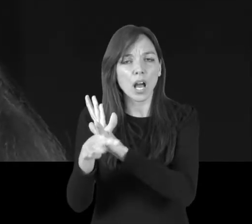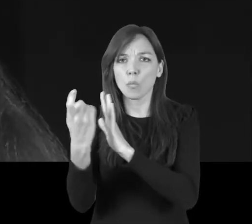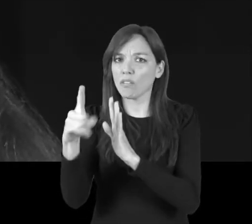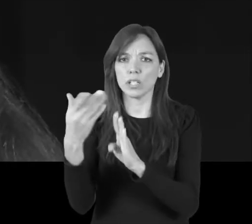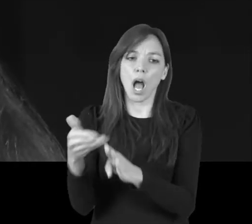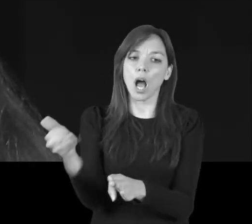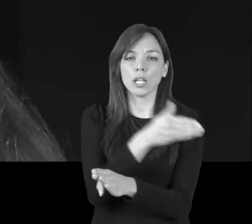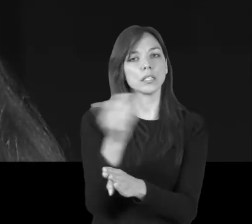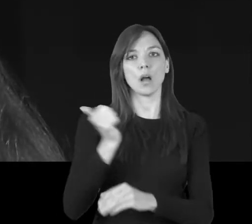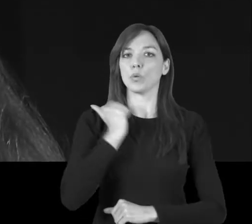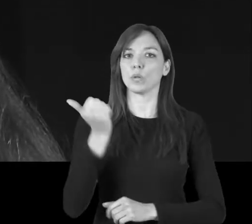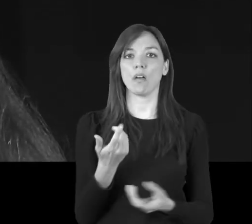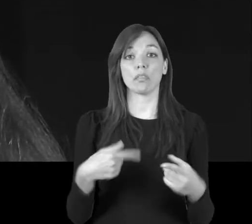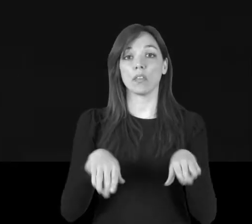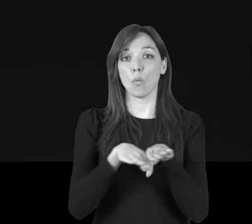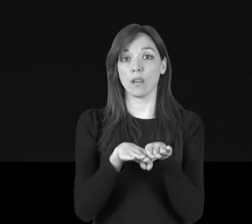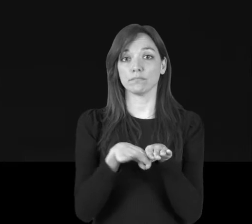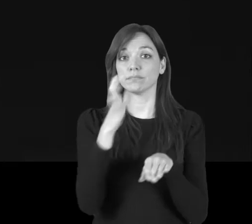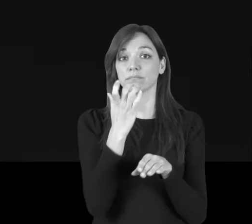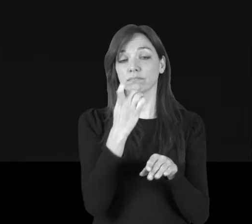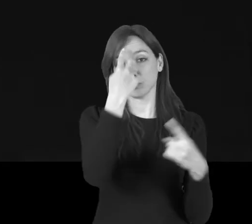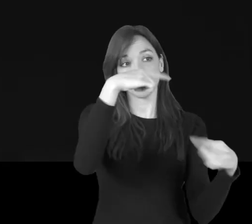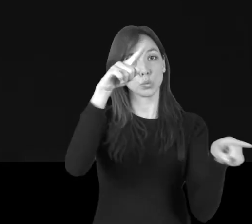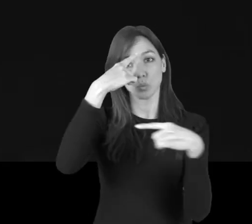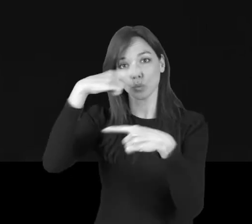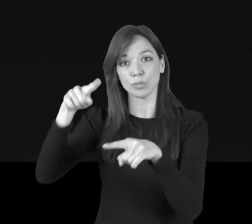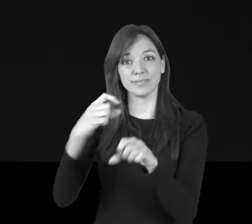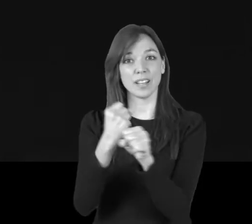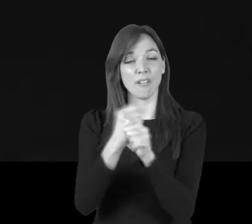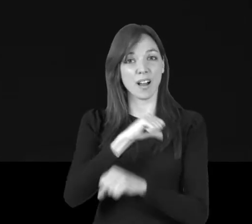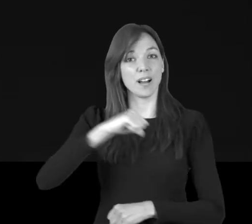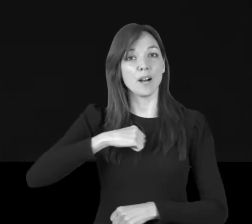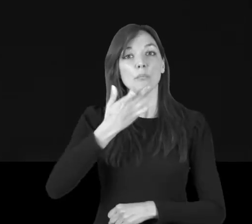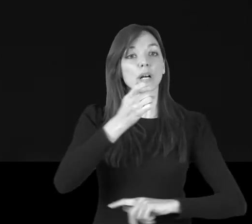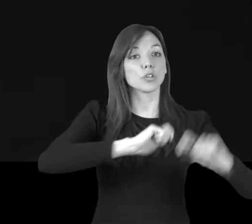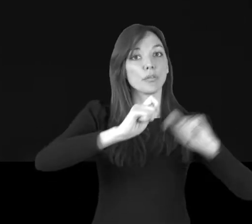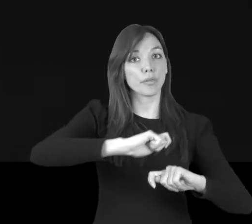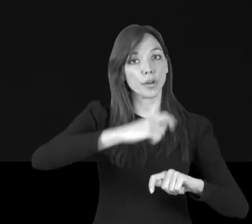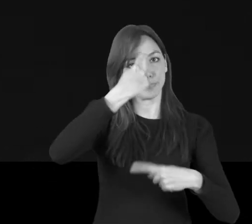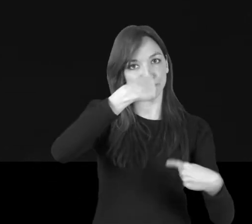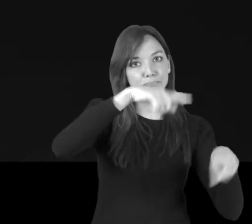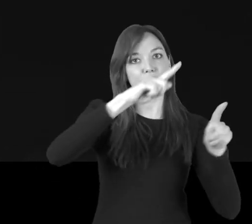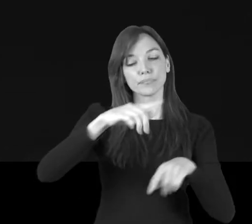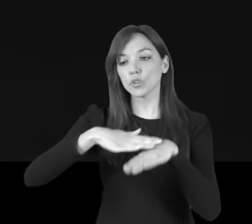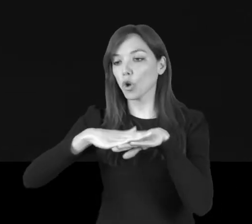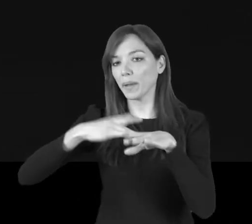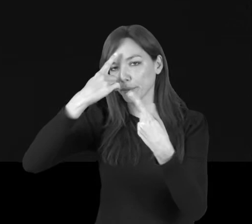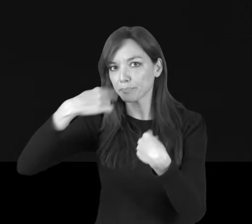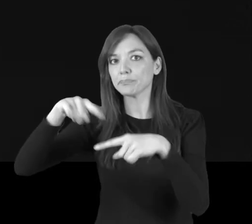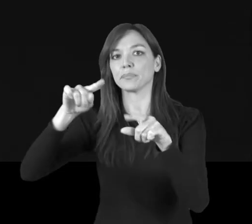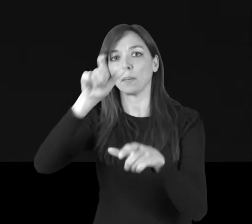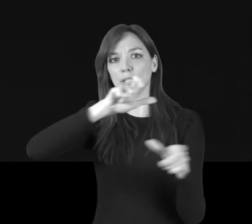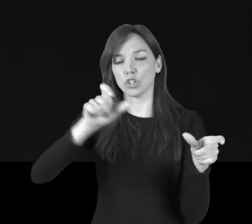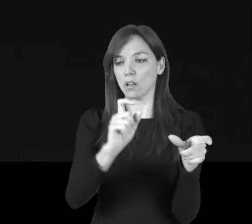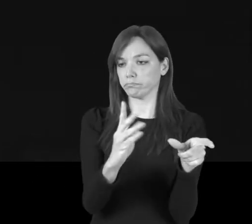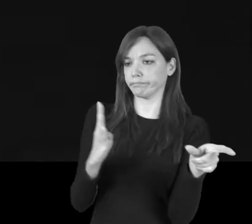discapacidad, que tenga las mismas opciones. Porque es que si trabajamos individualmente, el gobierno por un lado, las asociaciones por otro y las